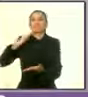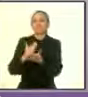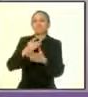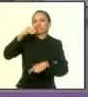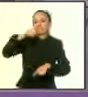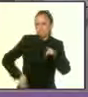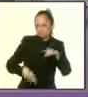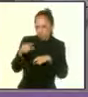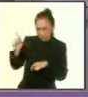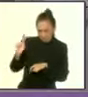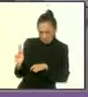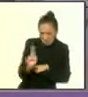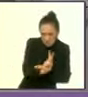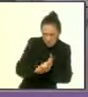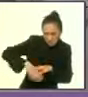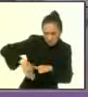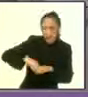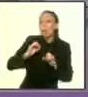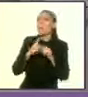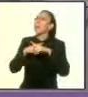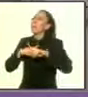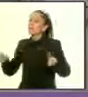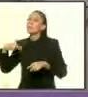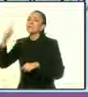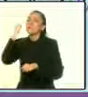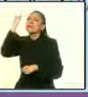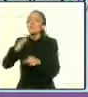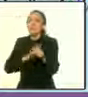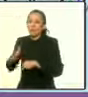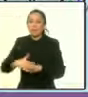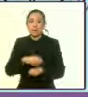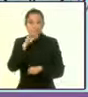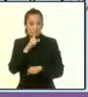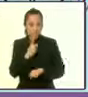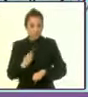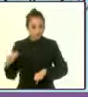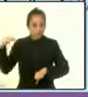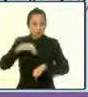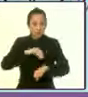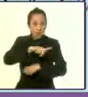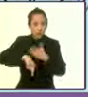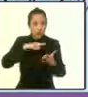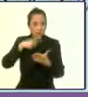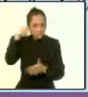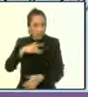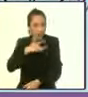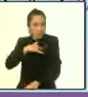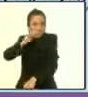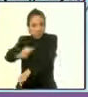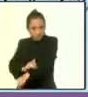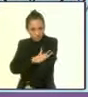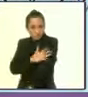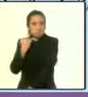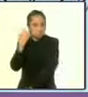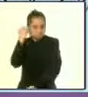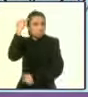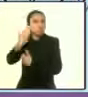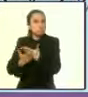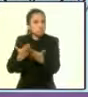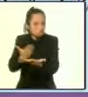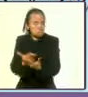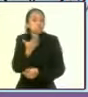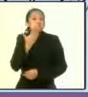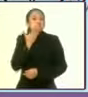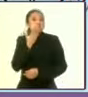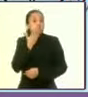yo quiero yo quiero comer de las emociones que ha sido una iniciativa exitosa de